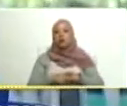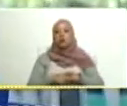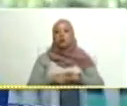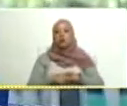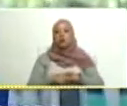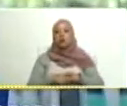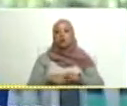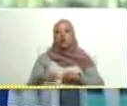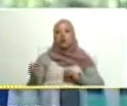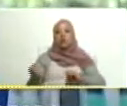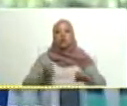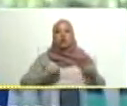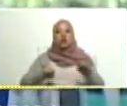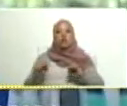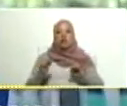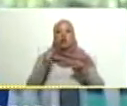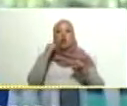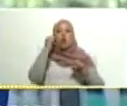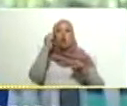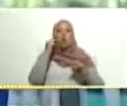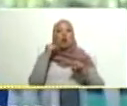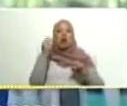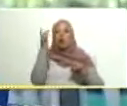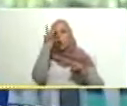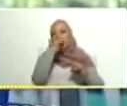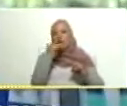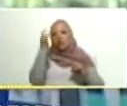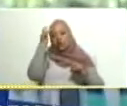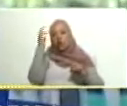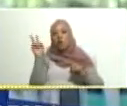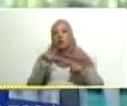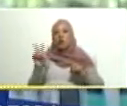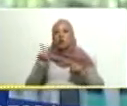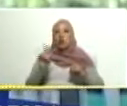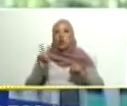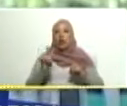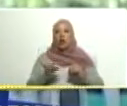Al movimiento de afrodescendientes de Venezuela.